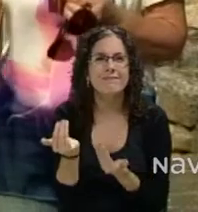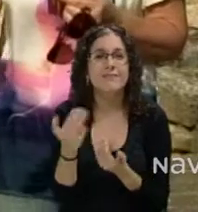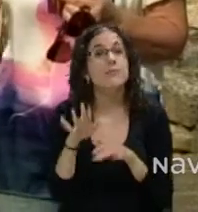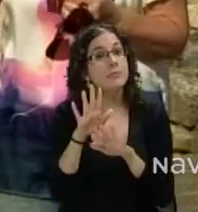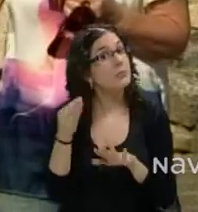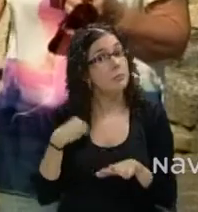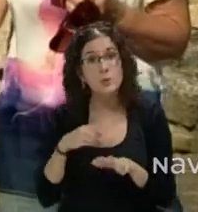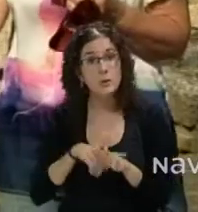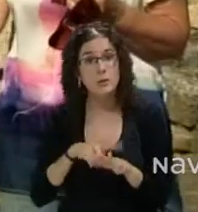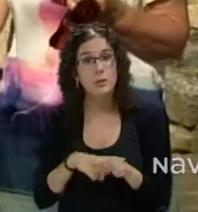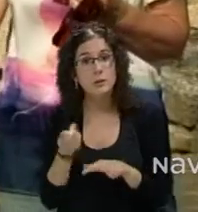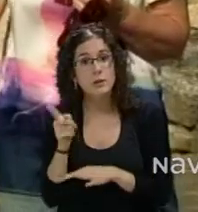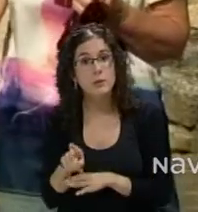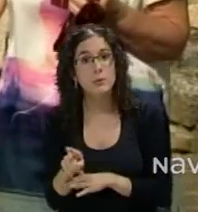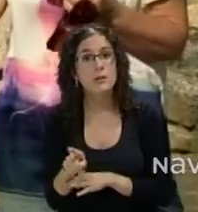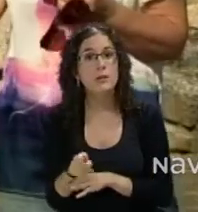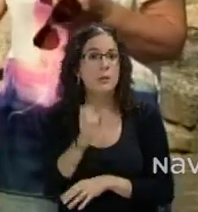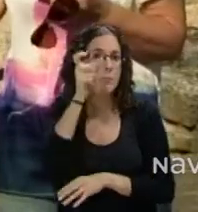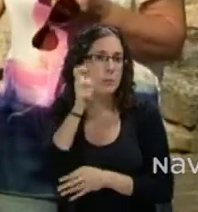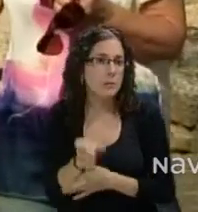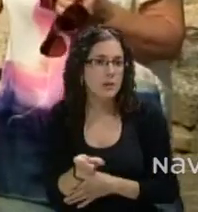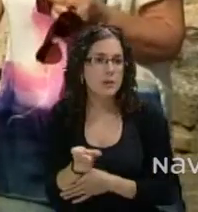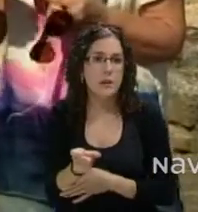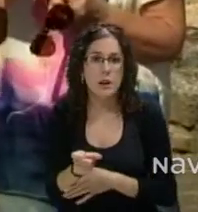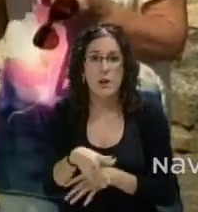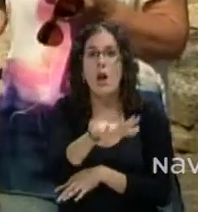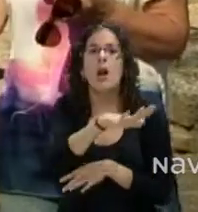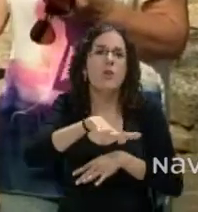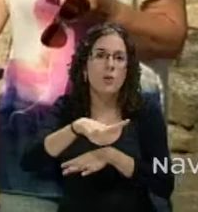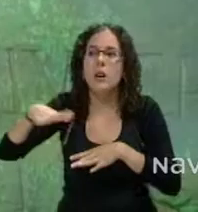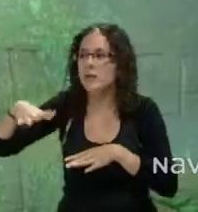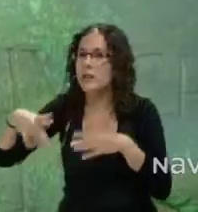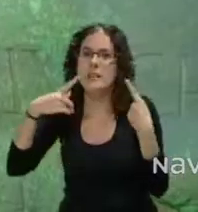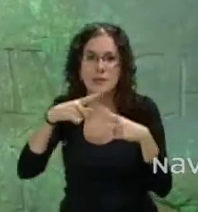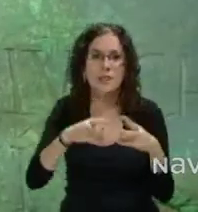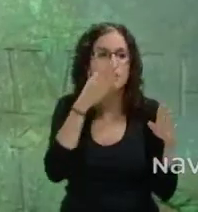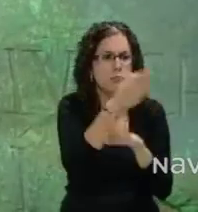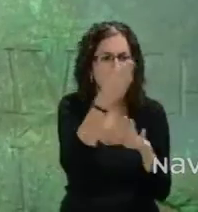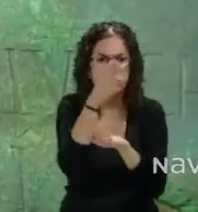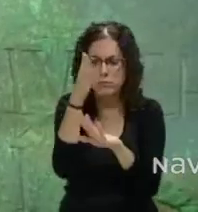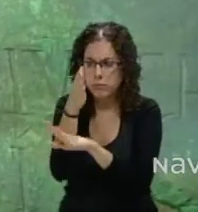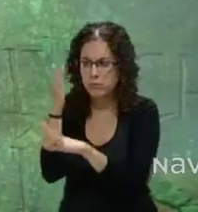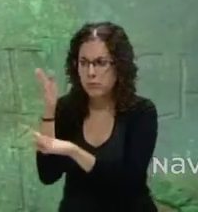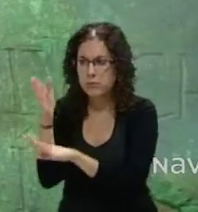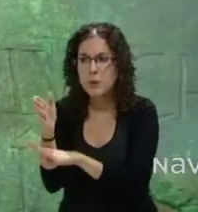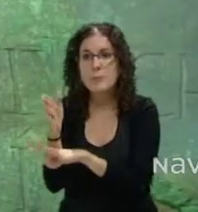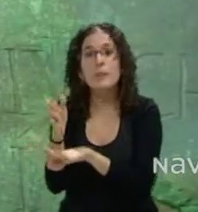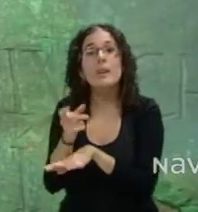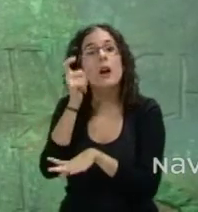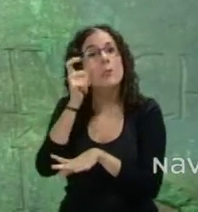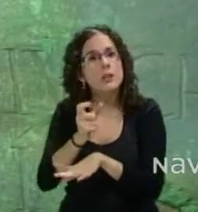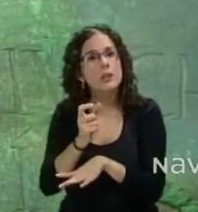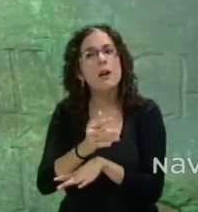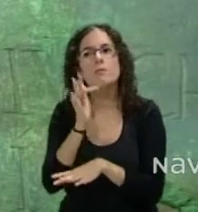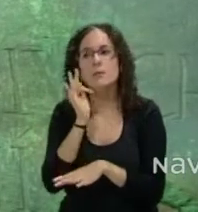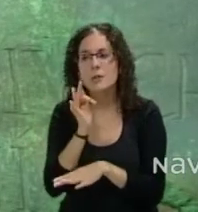vez, como es un visitante que recorre muchos yacimientos, muchos enclaves naturales o culturales, es generoso y trae